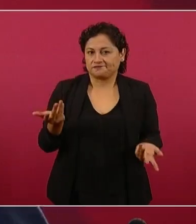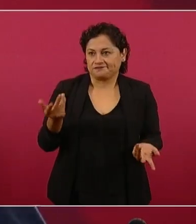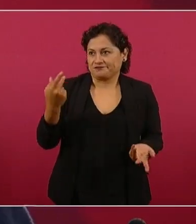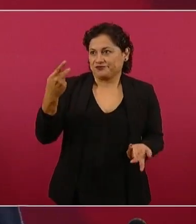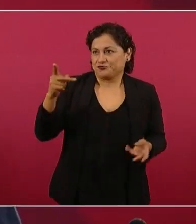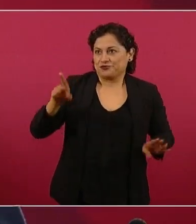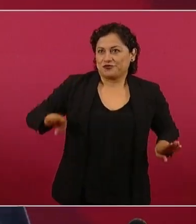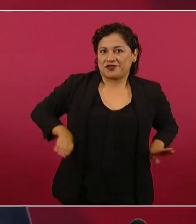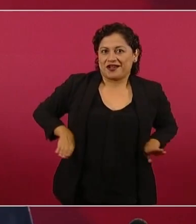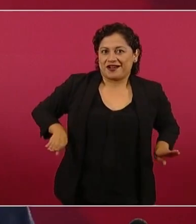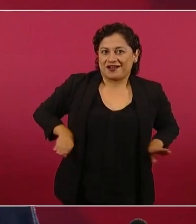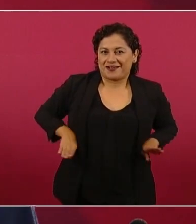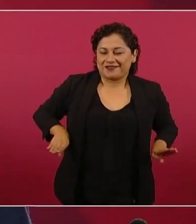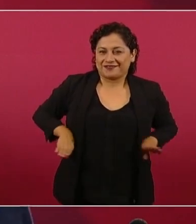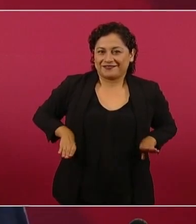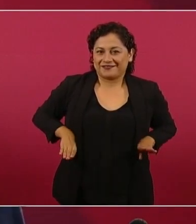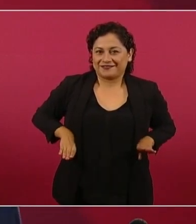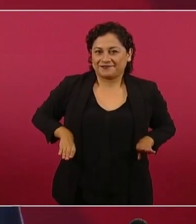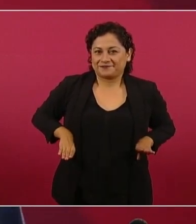Por eso